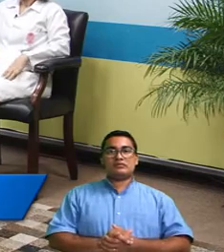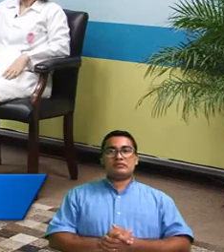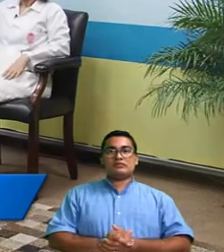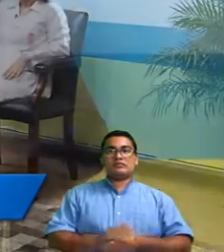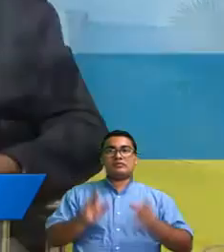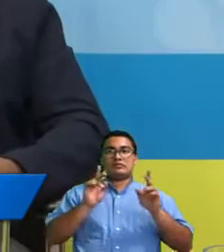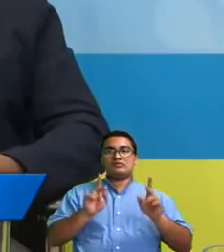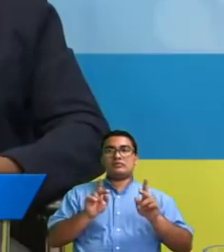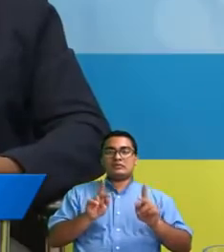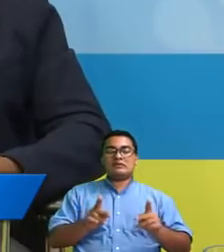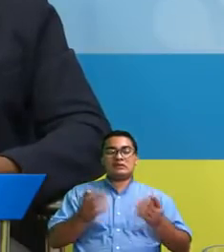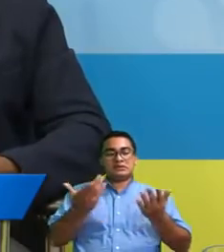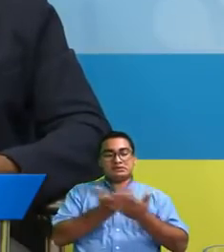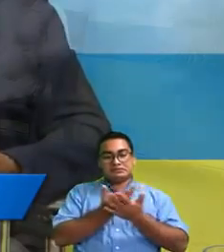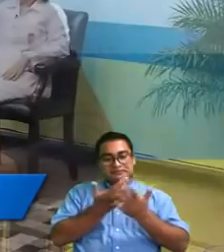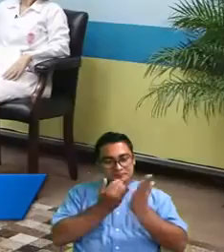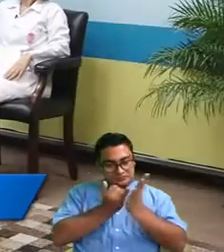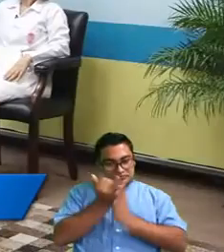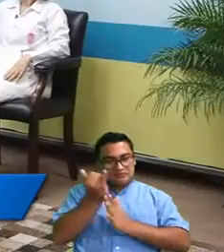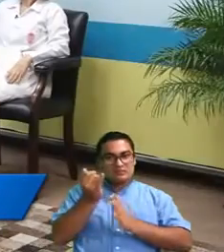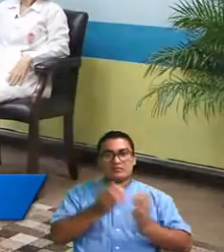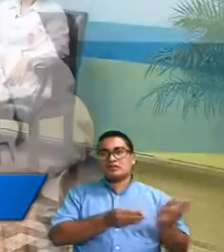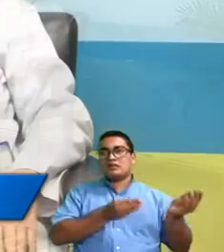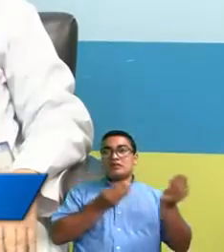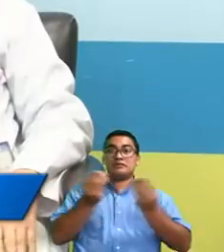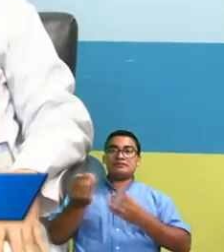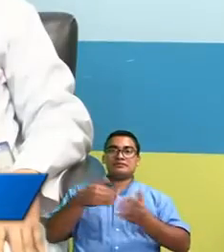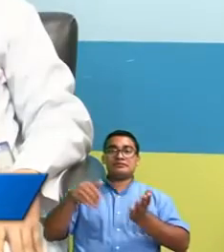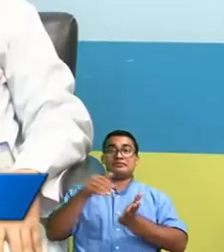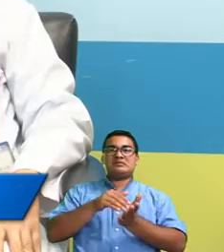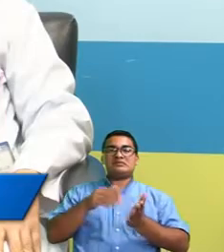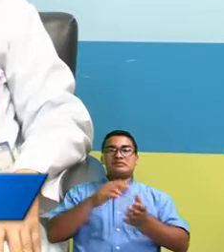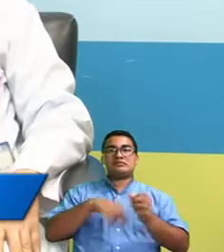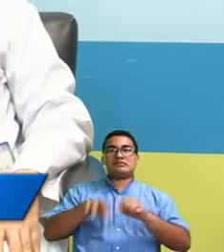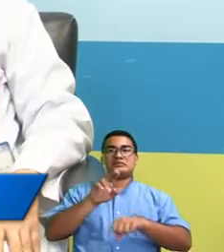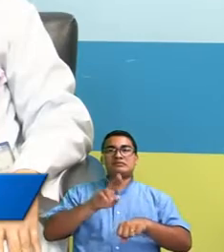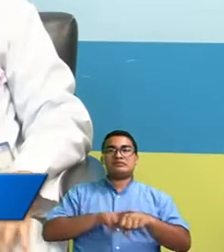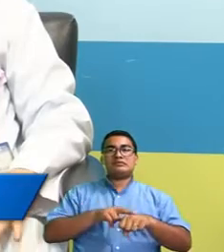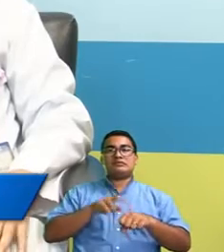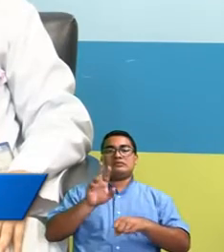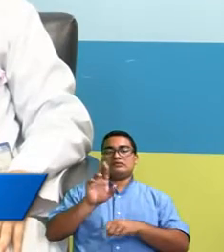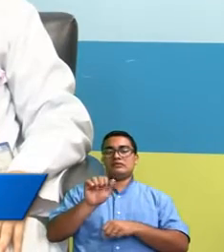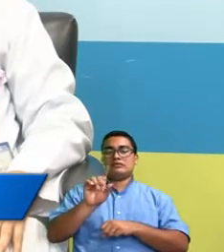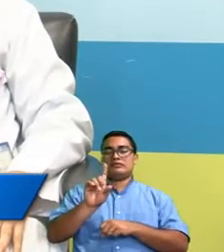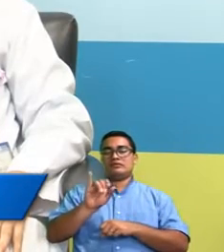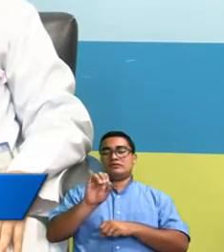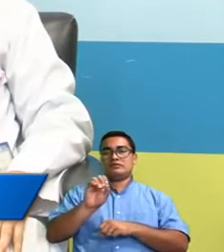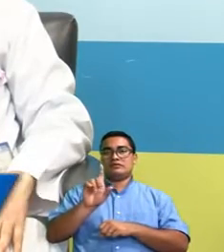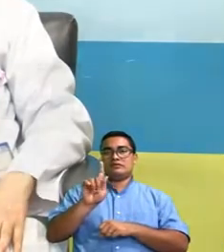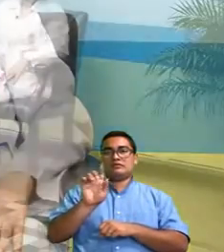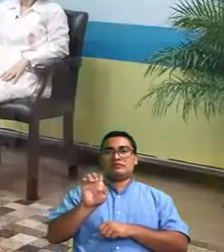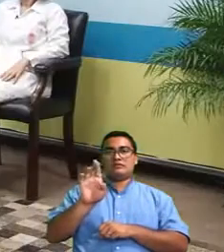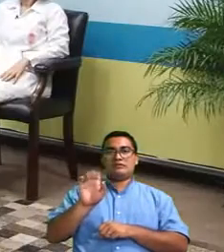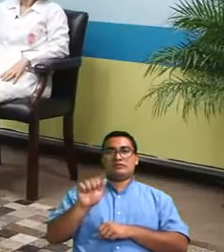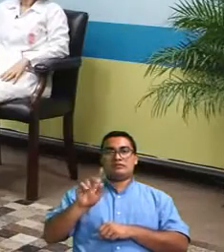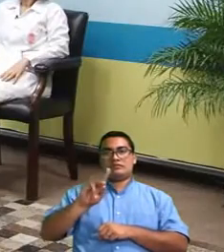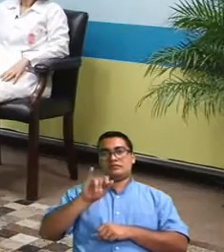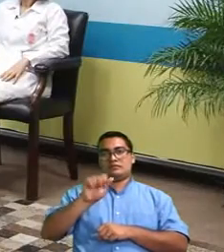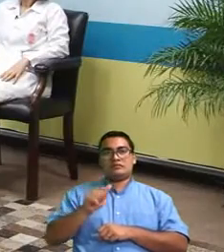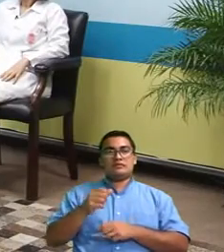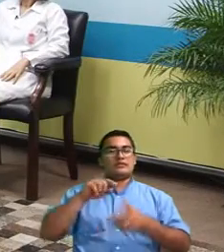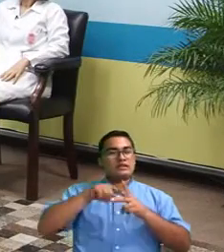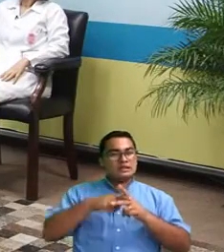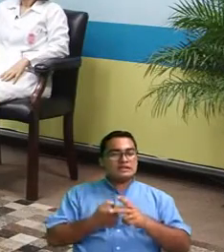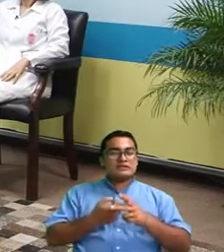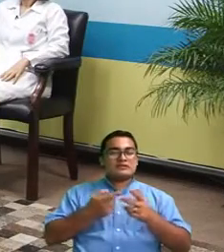persona... Se completan los estudios y se envía al Centro Nacional de Radioterapia, Nora Astorga, para que inicie su tratamiento. Ya.